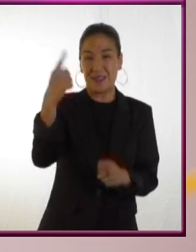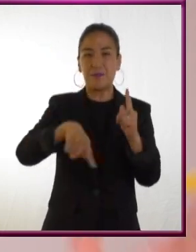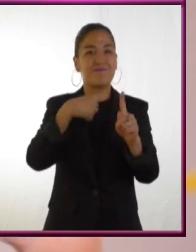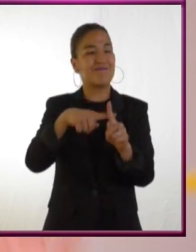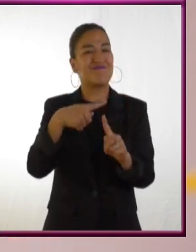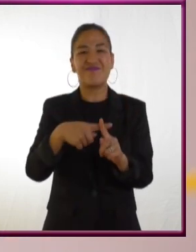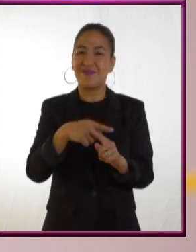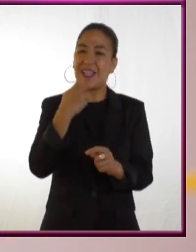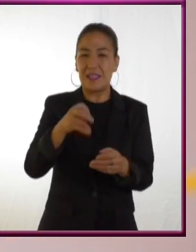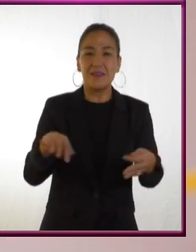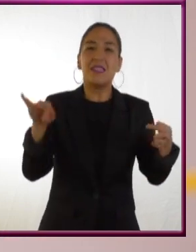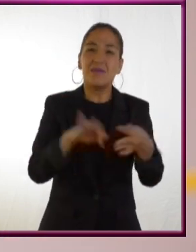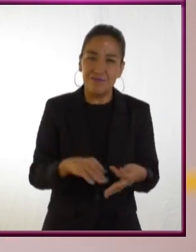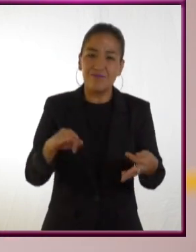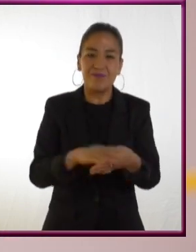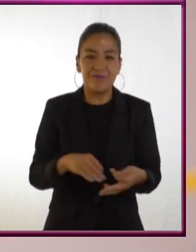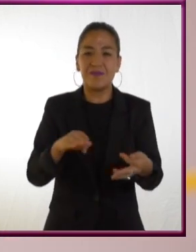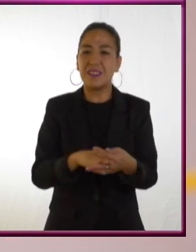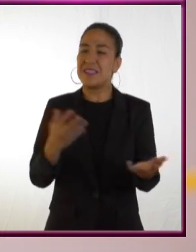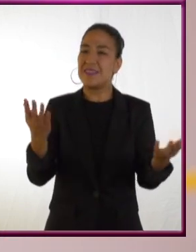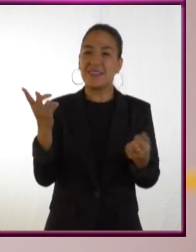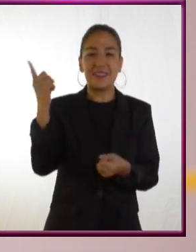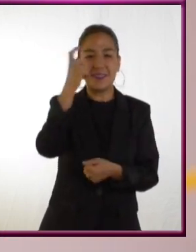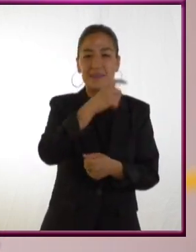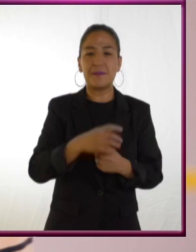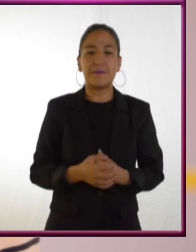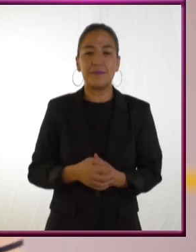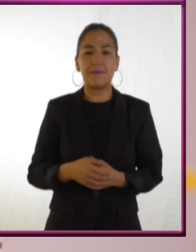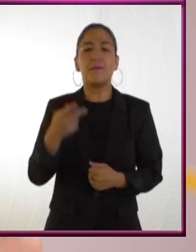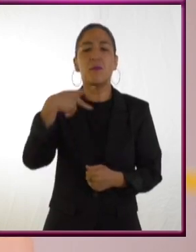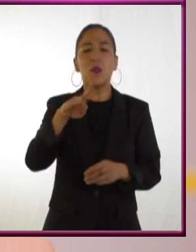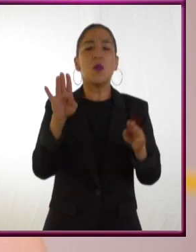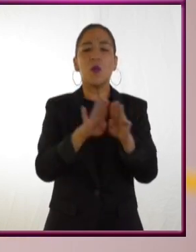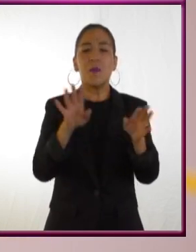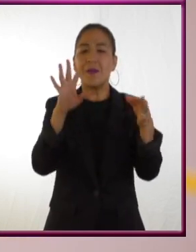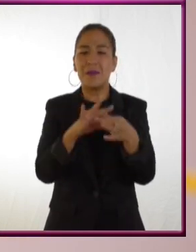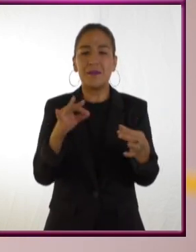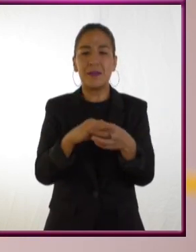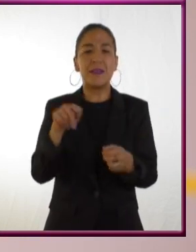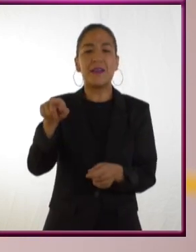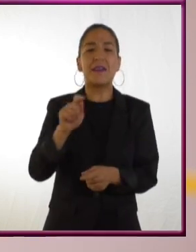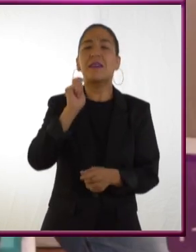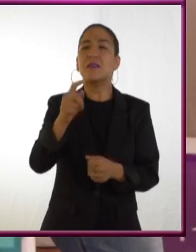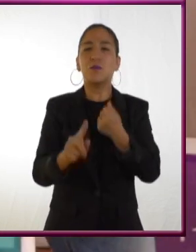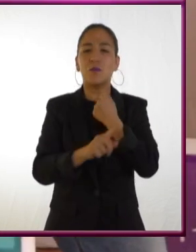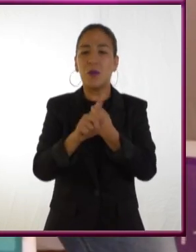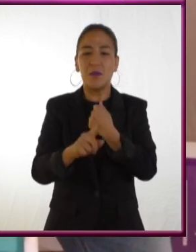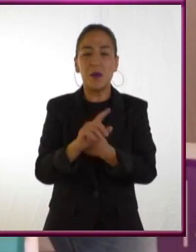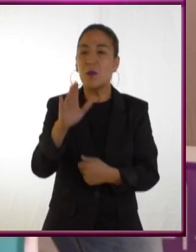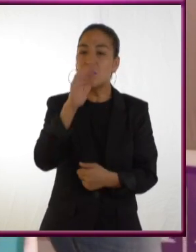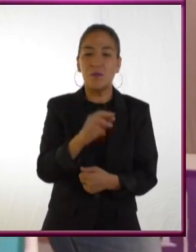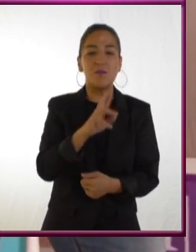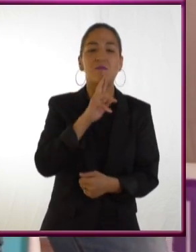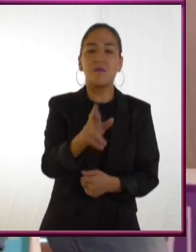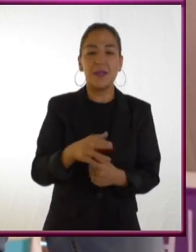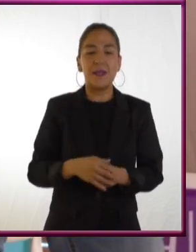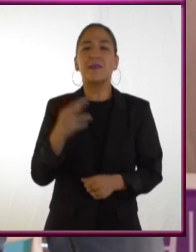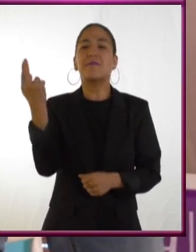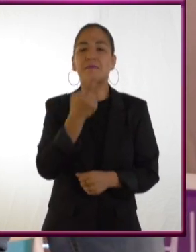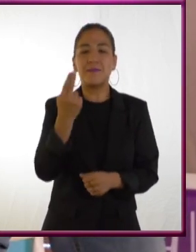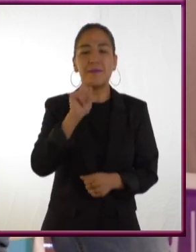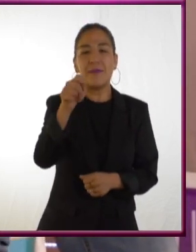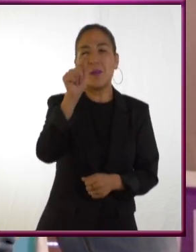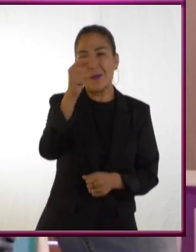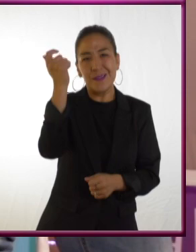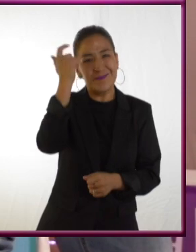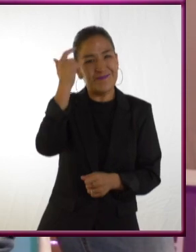positivo. Y es más frecuente de lo que te imaginas no llegar a nada. Pero para afirmar contundentemente que un problema no se puede resolver,